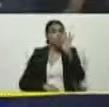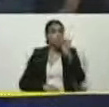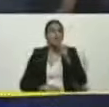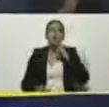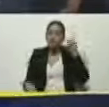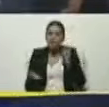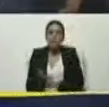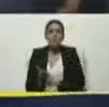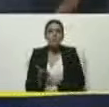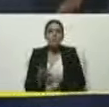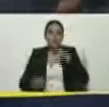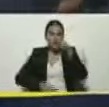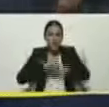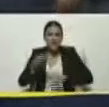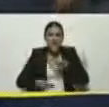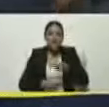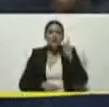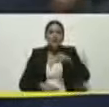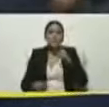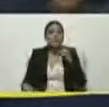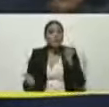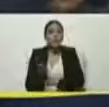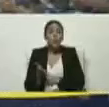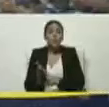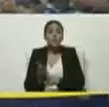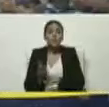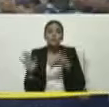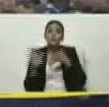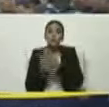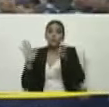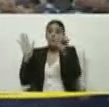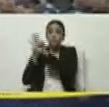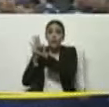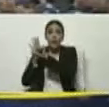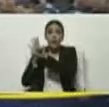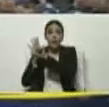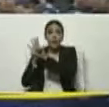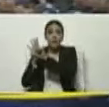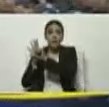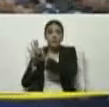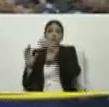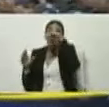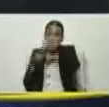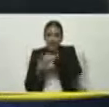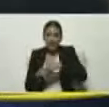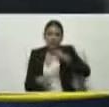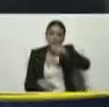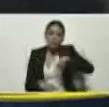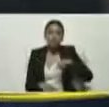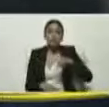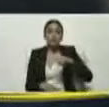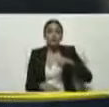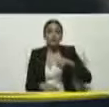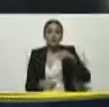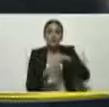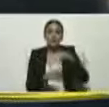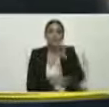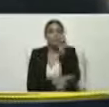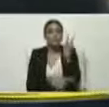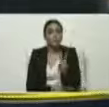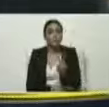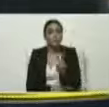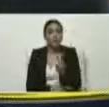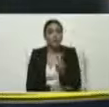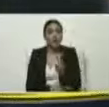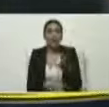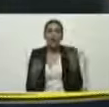cumplir y hacer cumplir la Constitución, las leyes de la República,